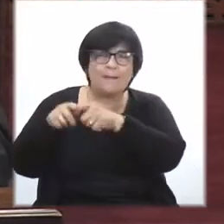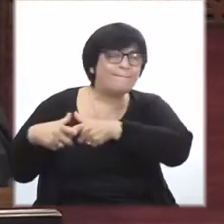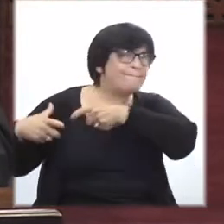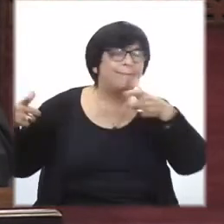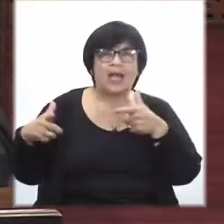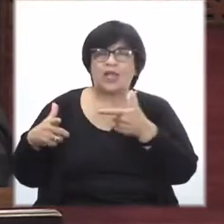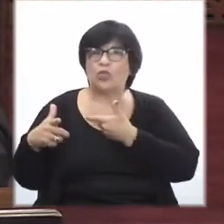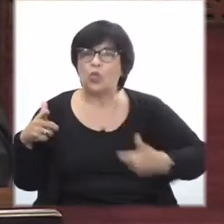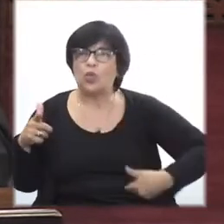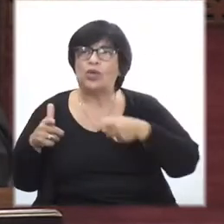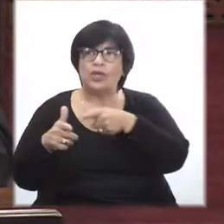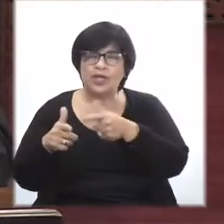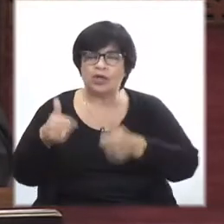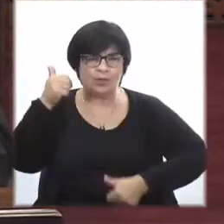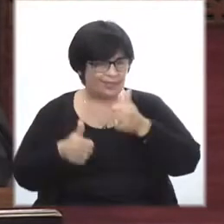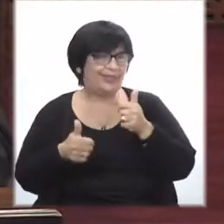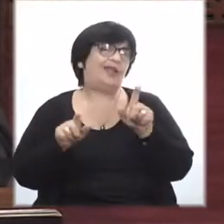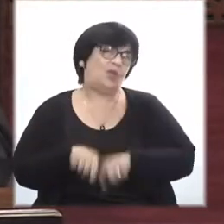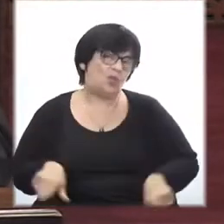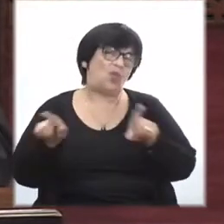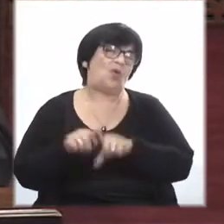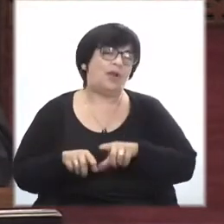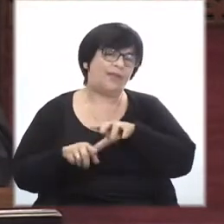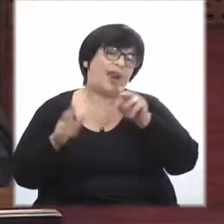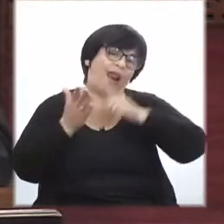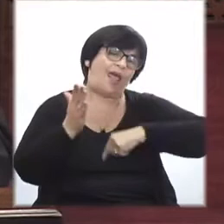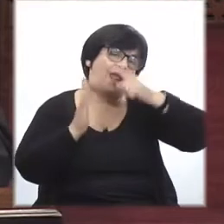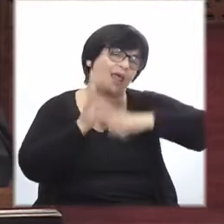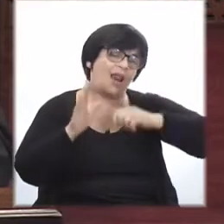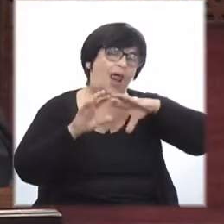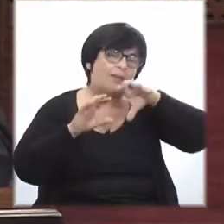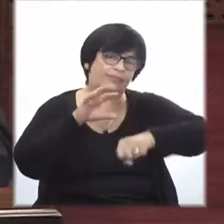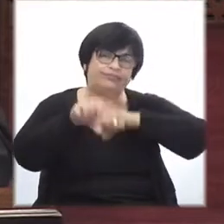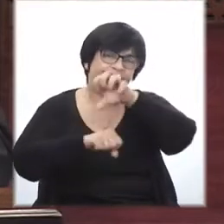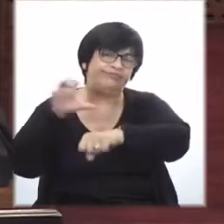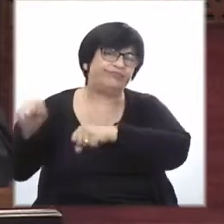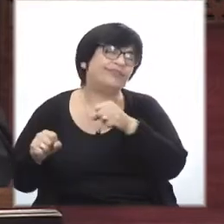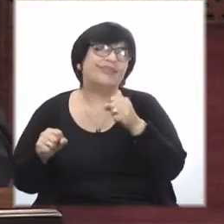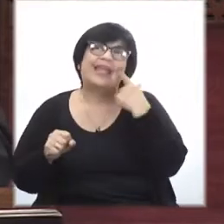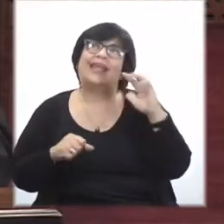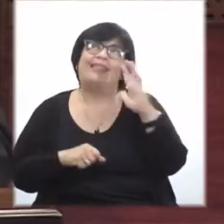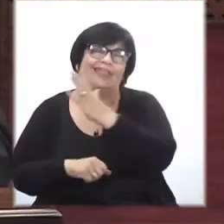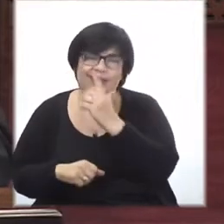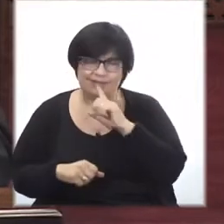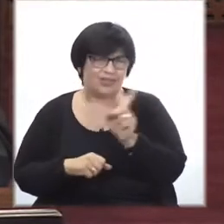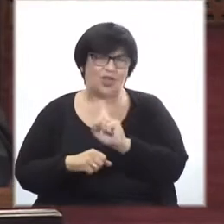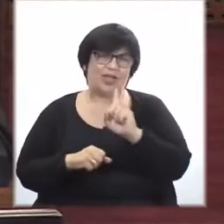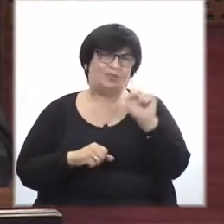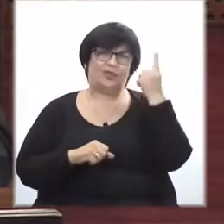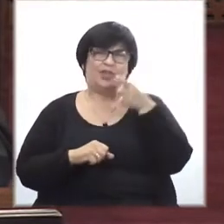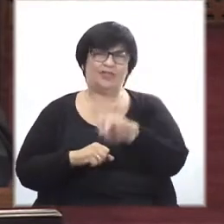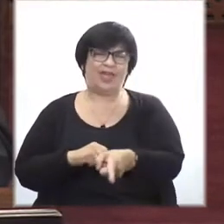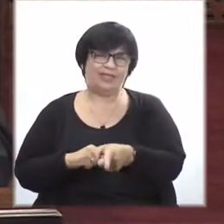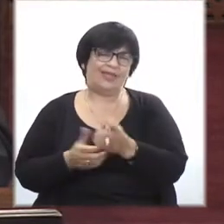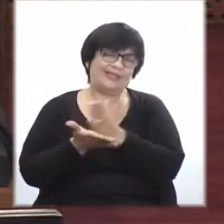desigual competencia con productores de otros rubros para arrendar tierras que no son de prioridad forestal, desplazando a productores de leche, agricultores y